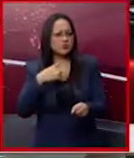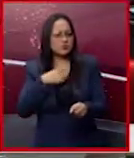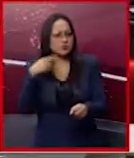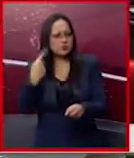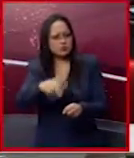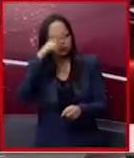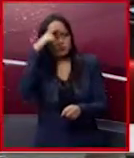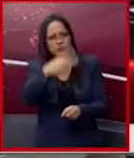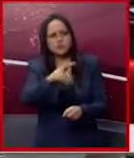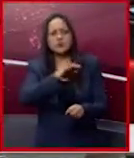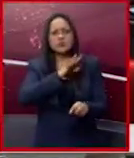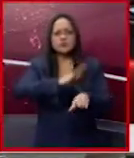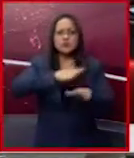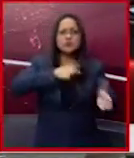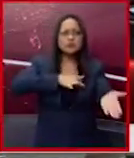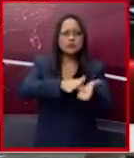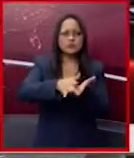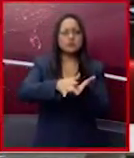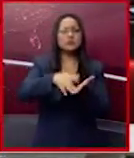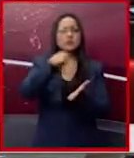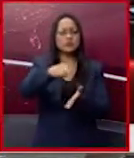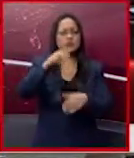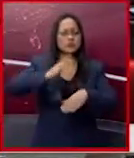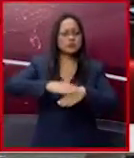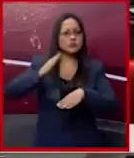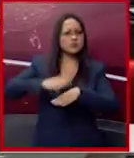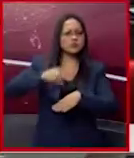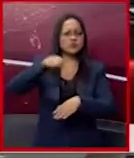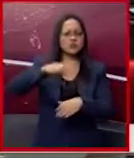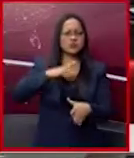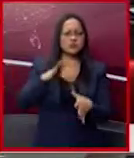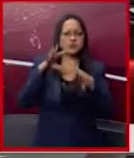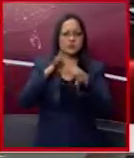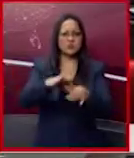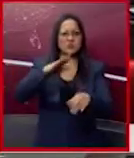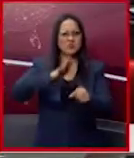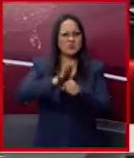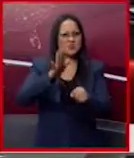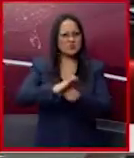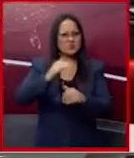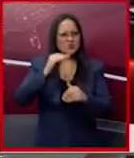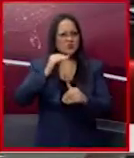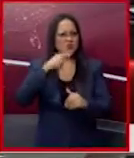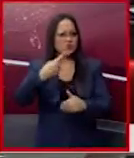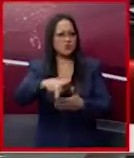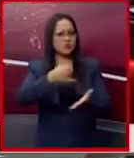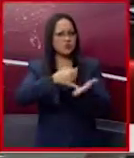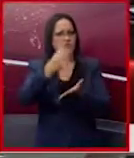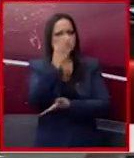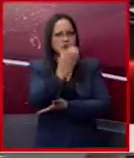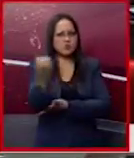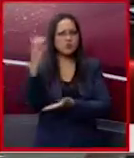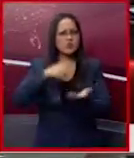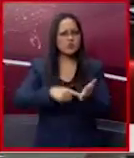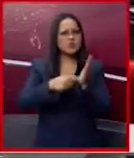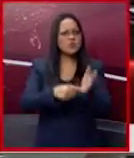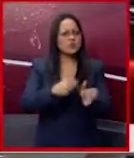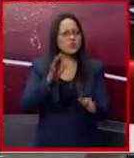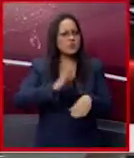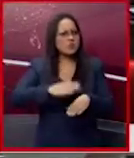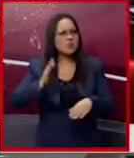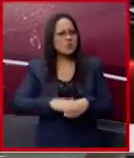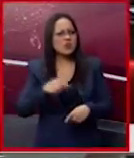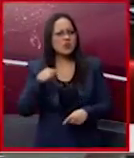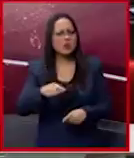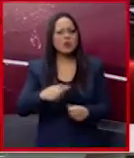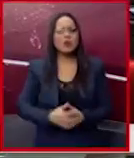Es indudable también que esta falta de competencia se traslada en costos de castigo a los productores y altos costos de alimentos a